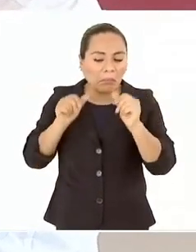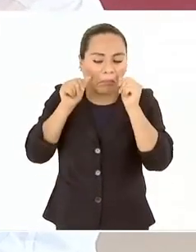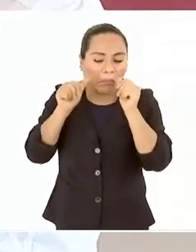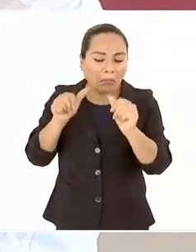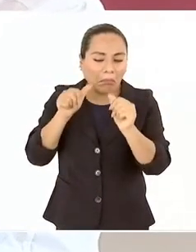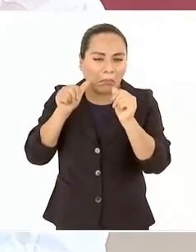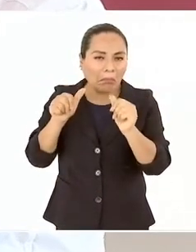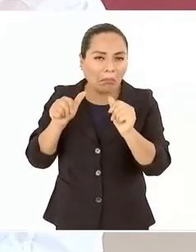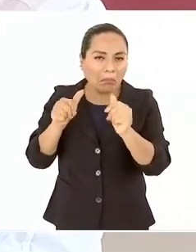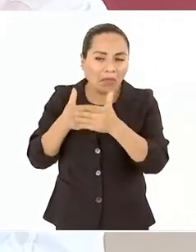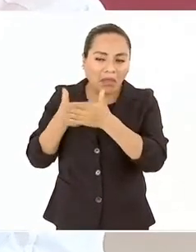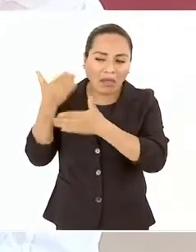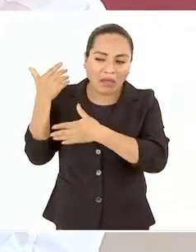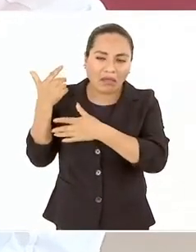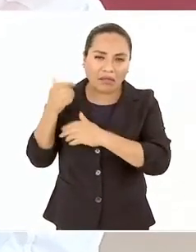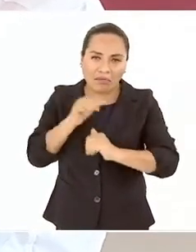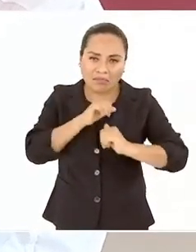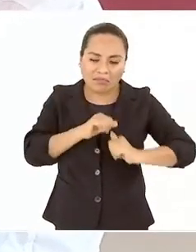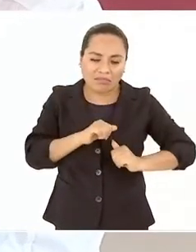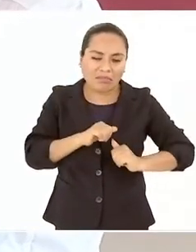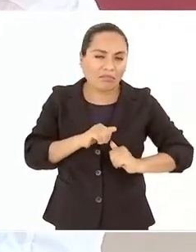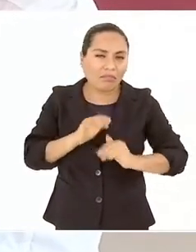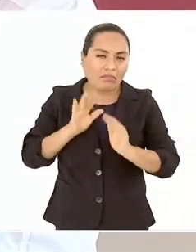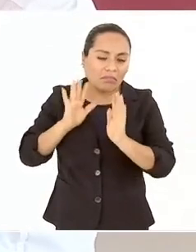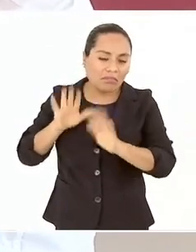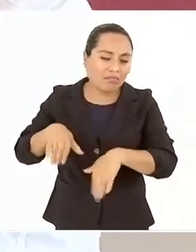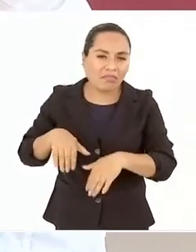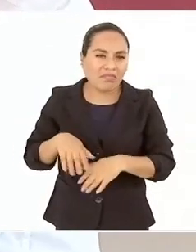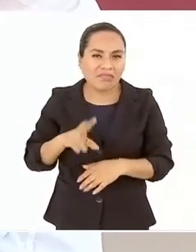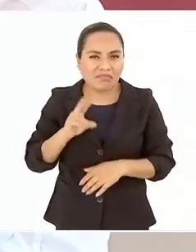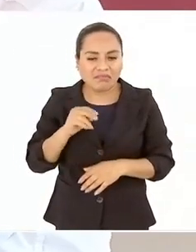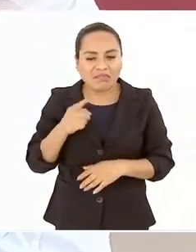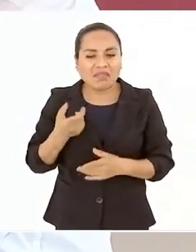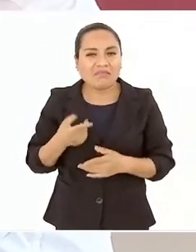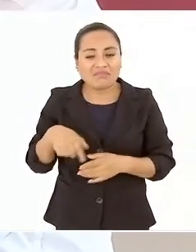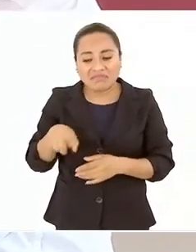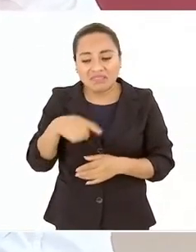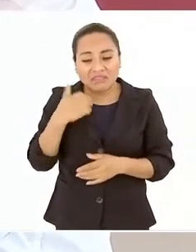durante el periodo neoliberal. La verdad que no les interesaba ni siquiera para robar,